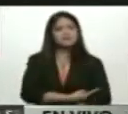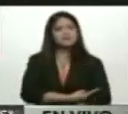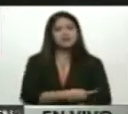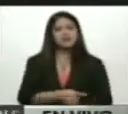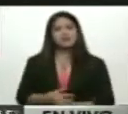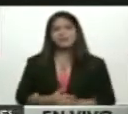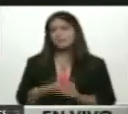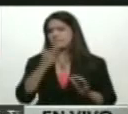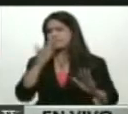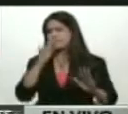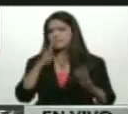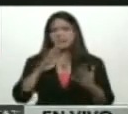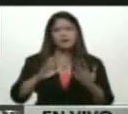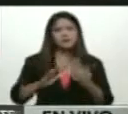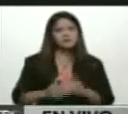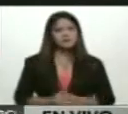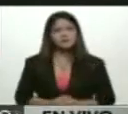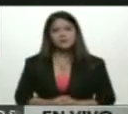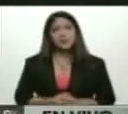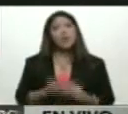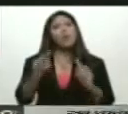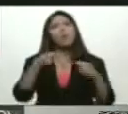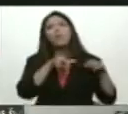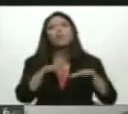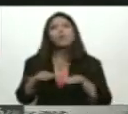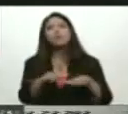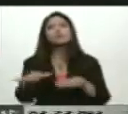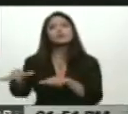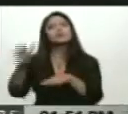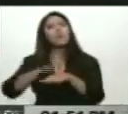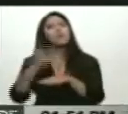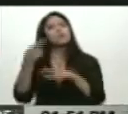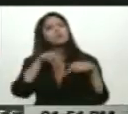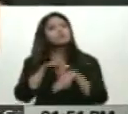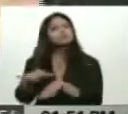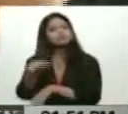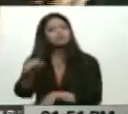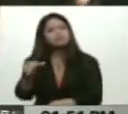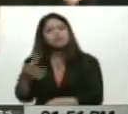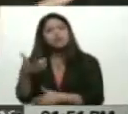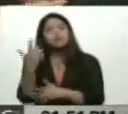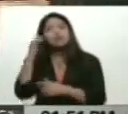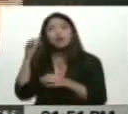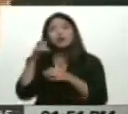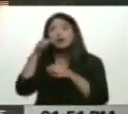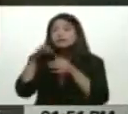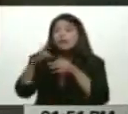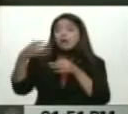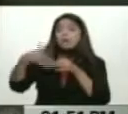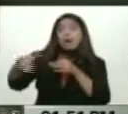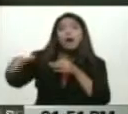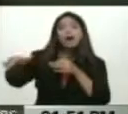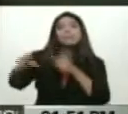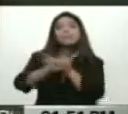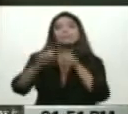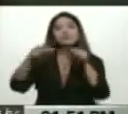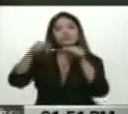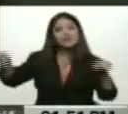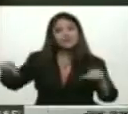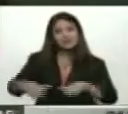eterno un río porque solo los ríos parece que se van cuando en verdad se